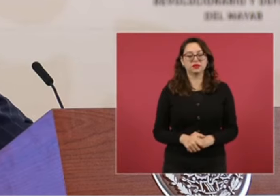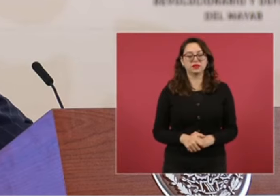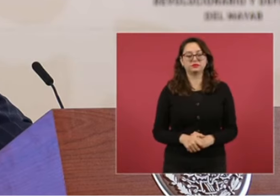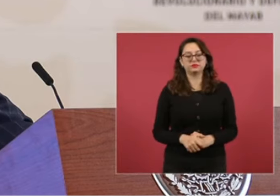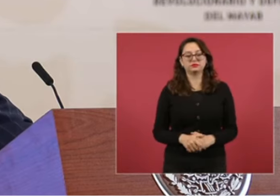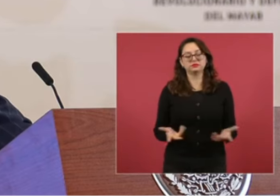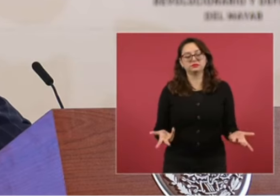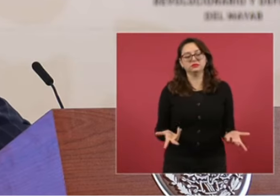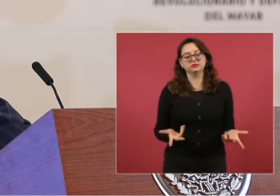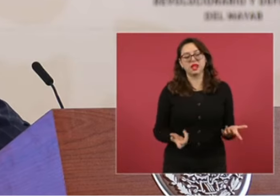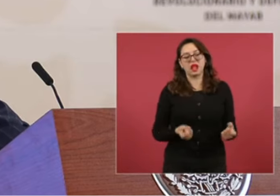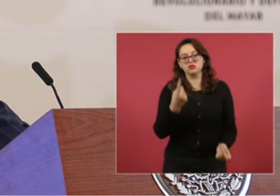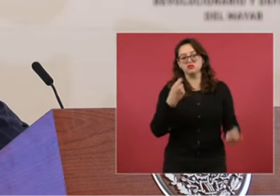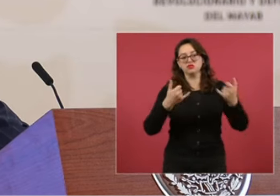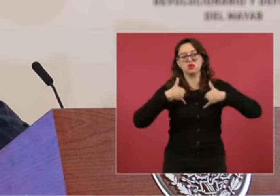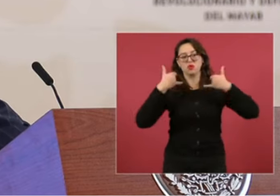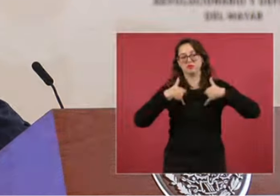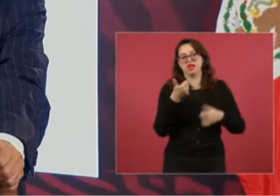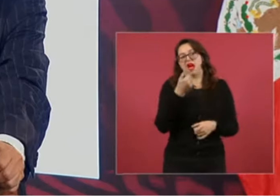Chamacos, ¿no?